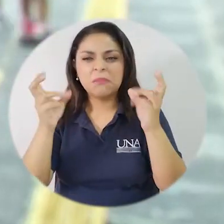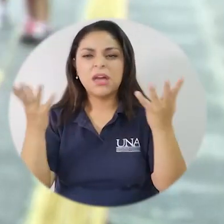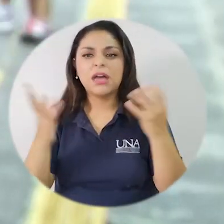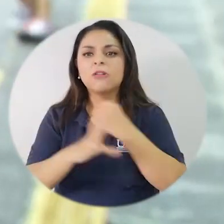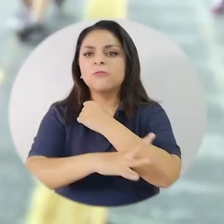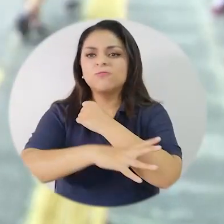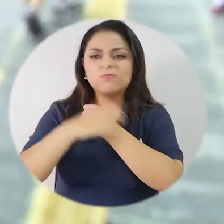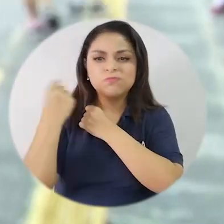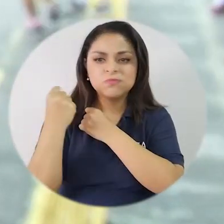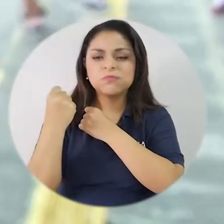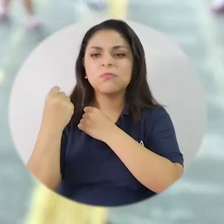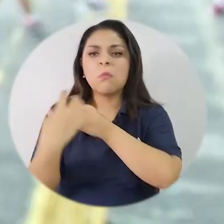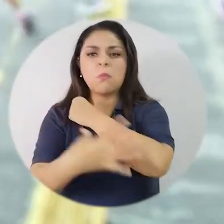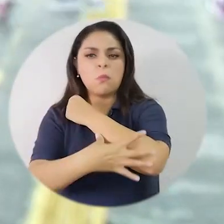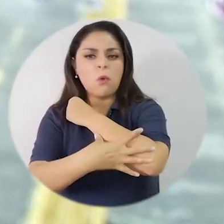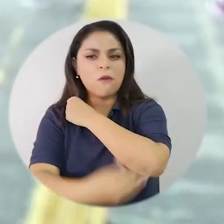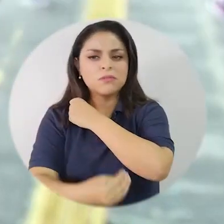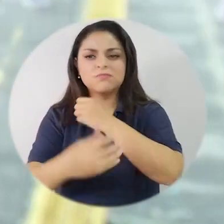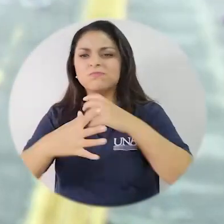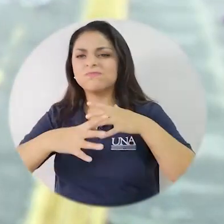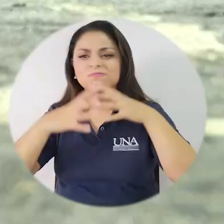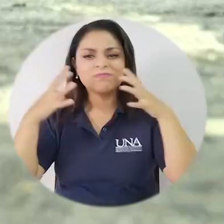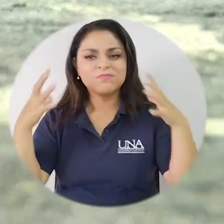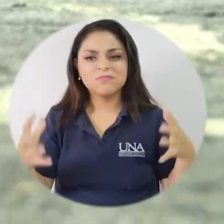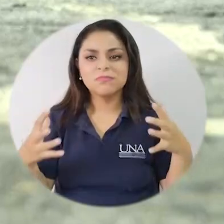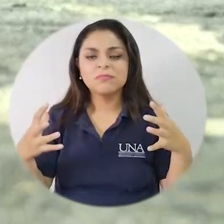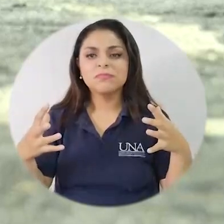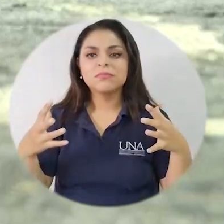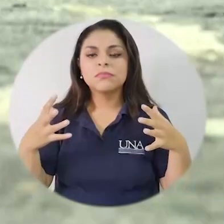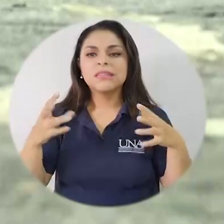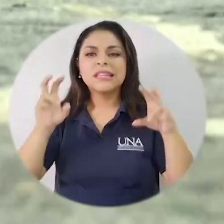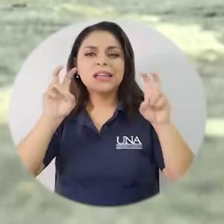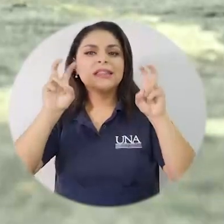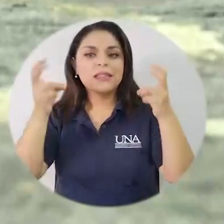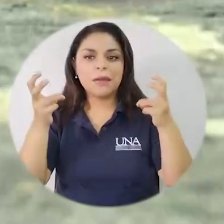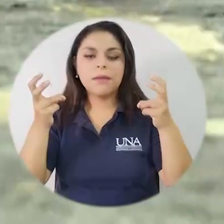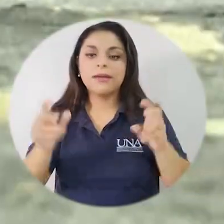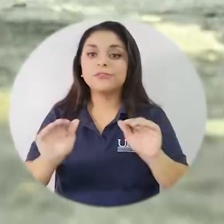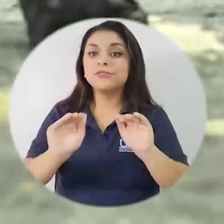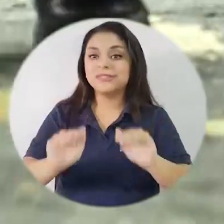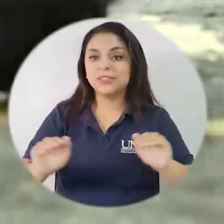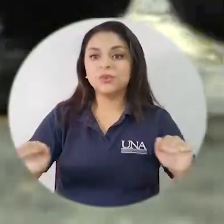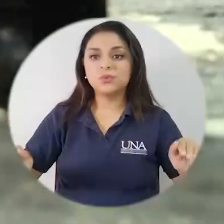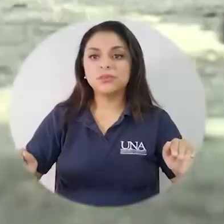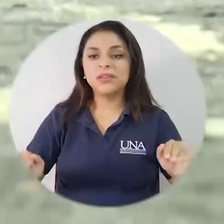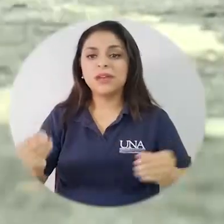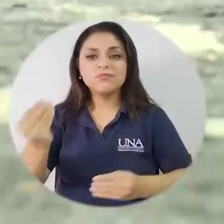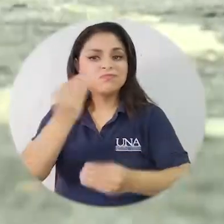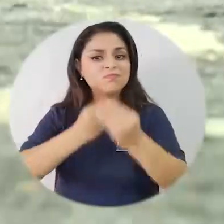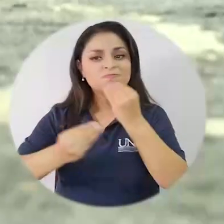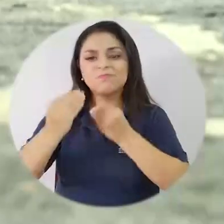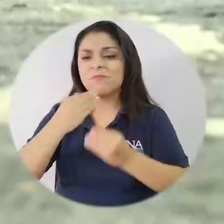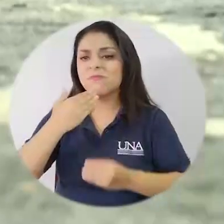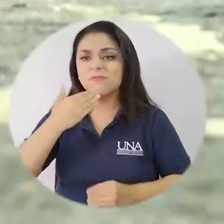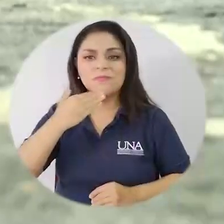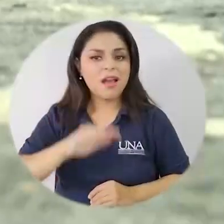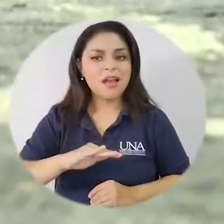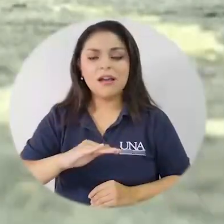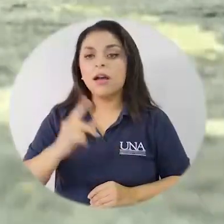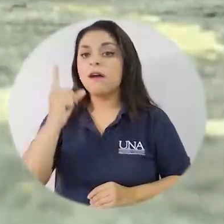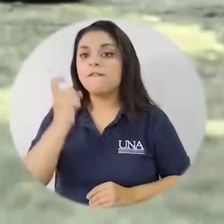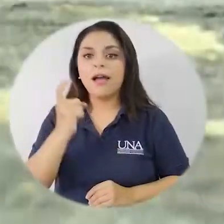de la delincuencia, del tema de la pobreza extrema, del problema que tienen los niños con